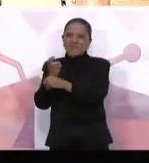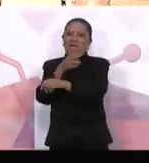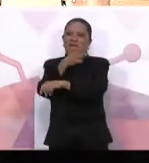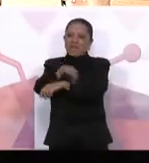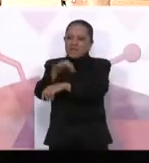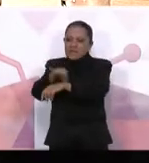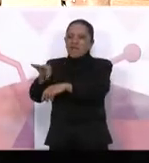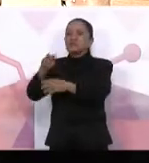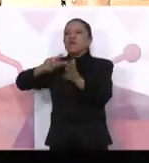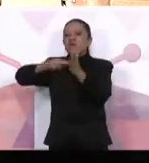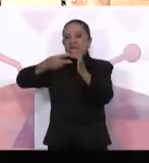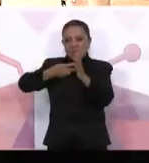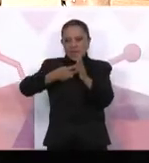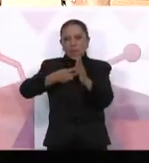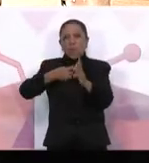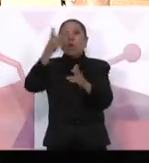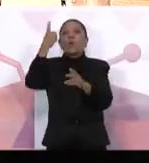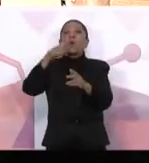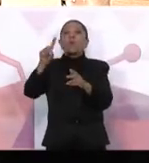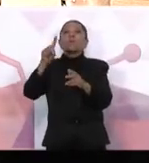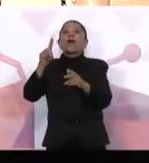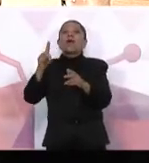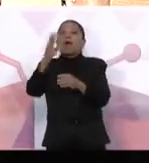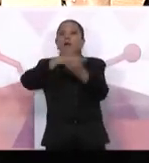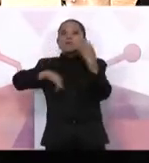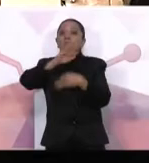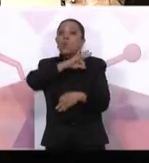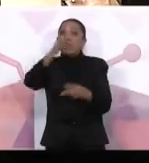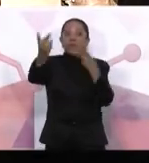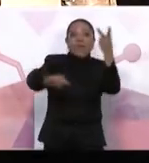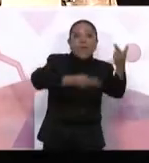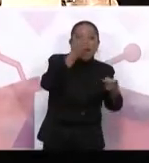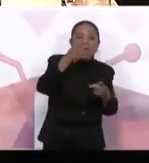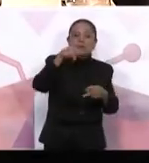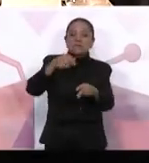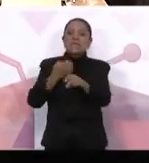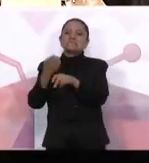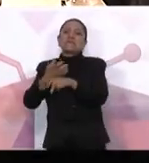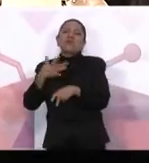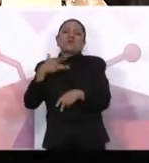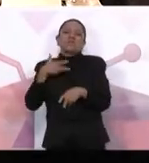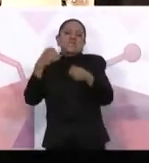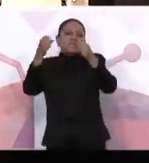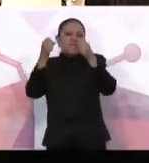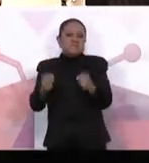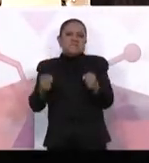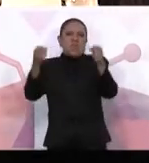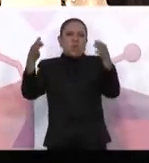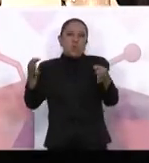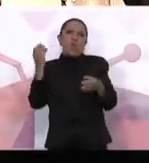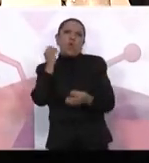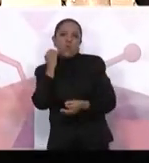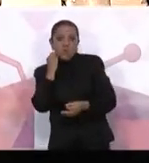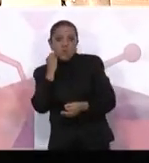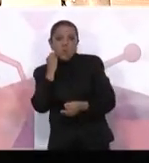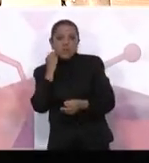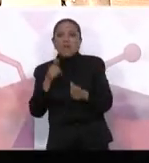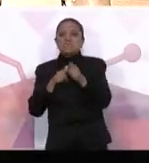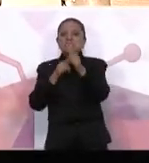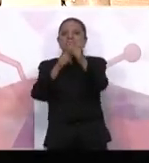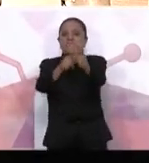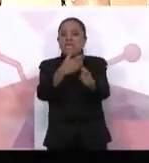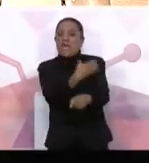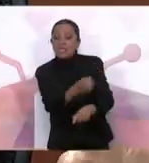consensos y que el estado tenga certeza jurídica y que se preserven el campo morelense y los campesinos no sean presa ya